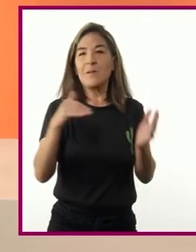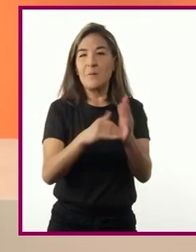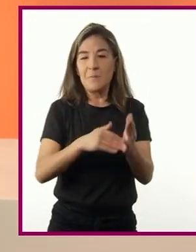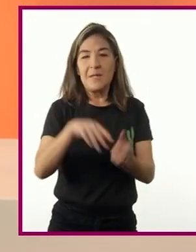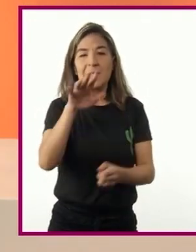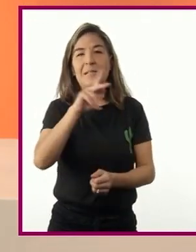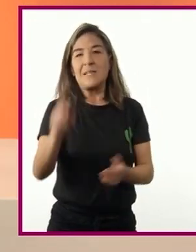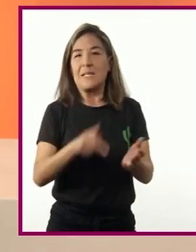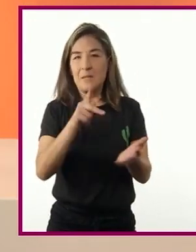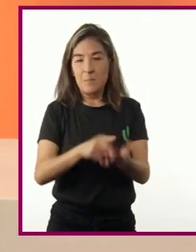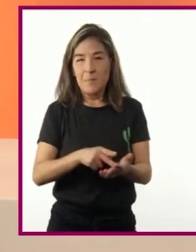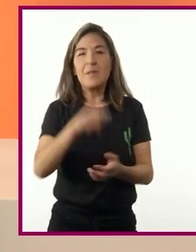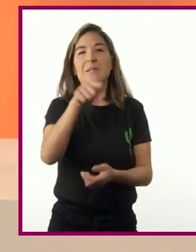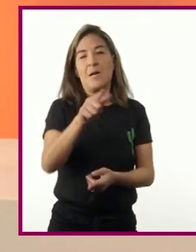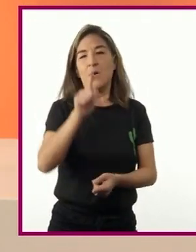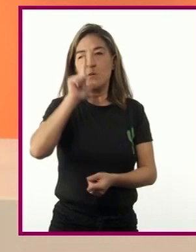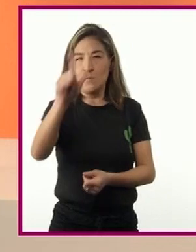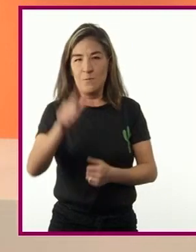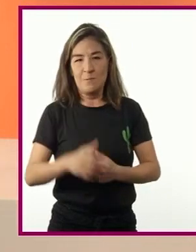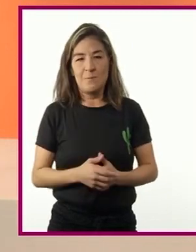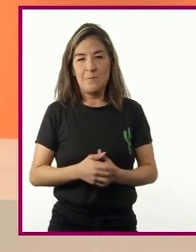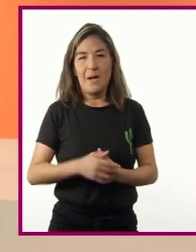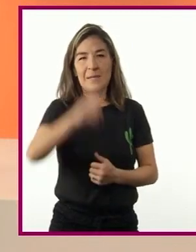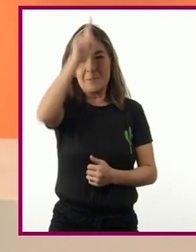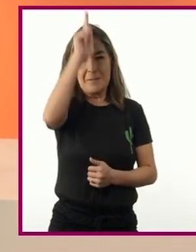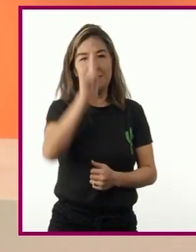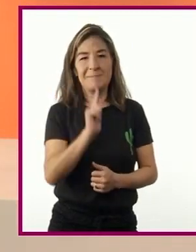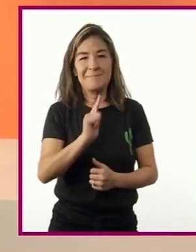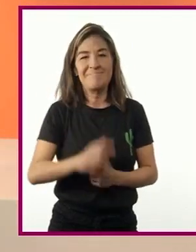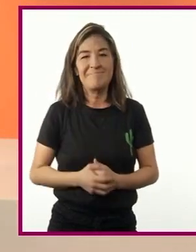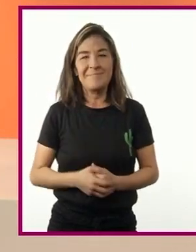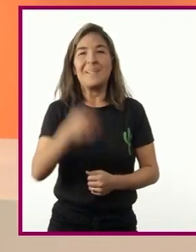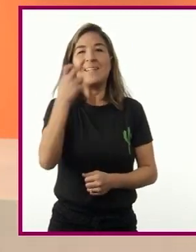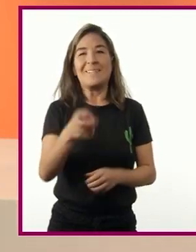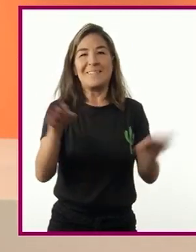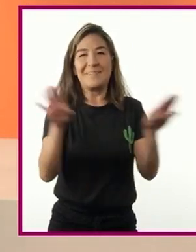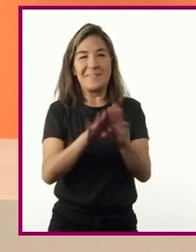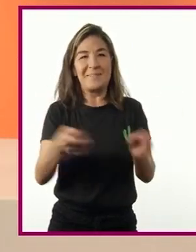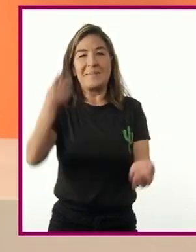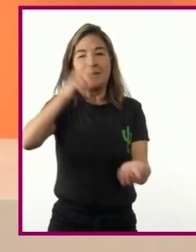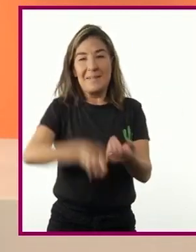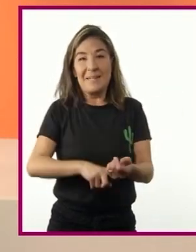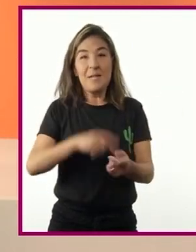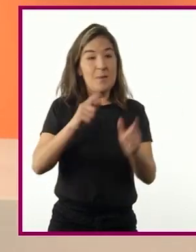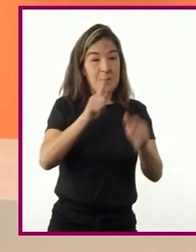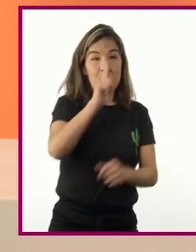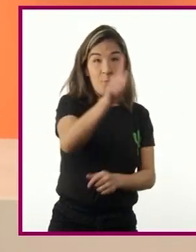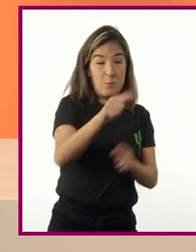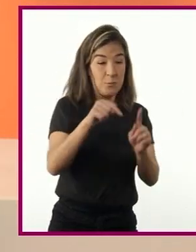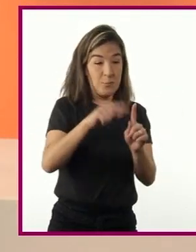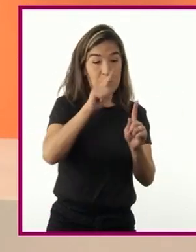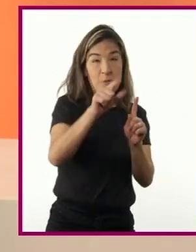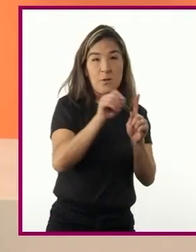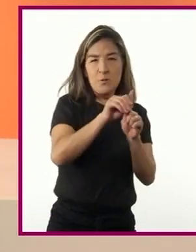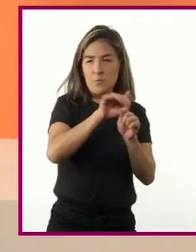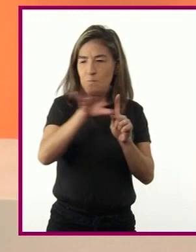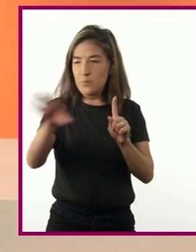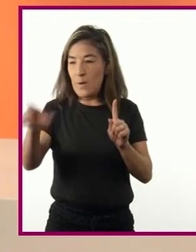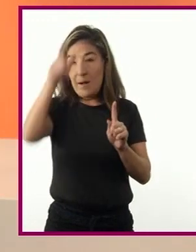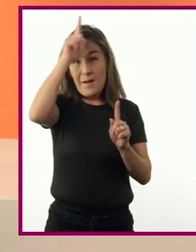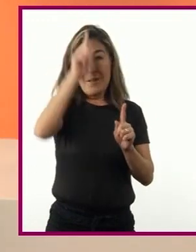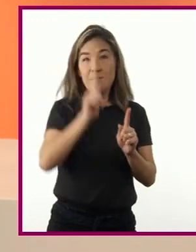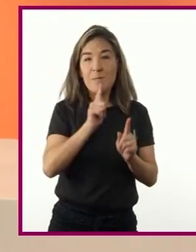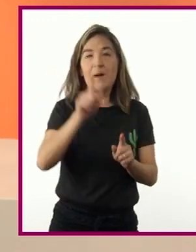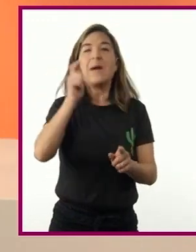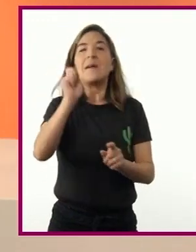384,000 kilómetros de la Luna. La luz reflejada de la Luna tarda poco más de un segundo